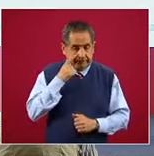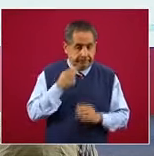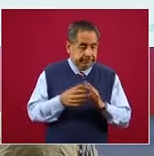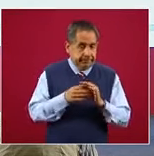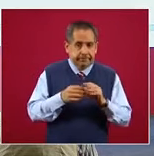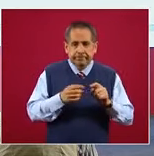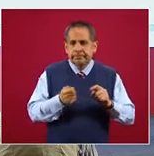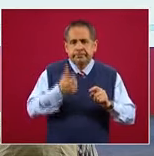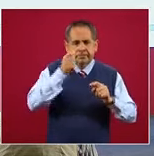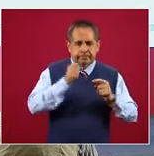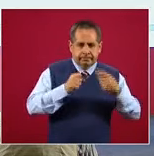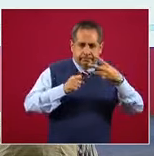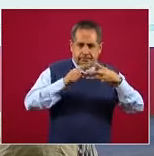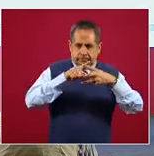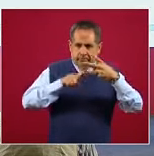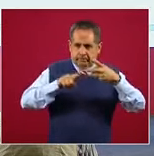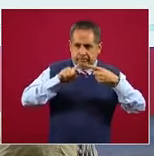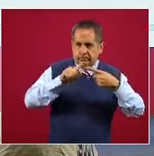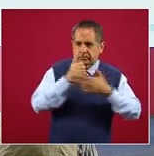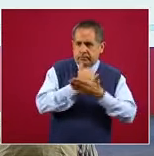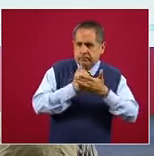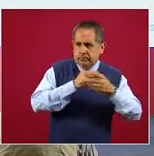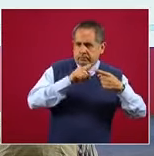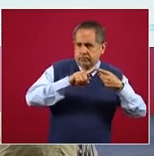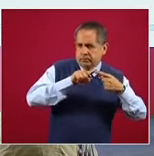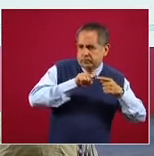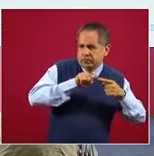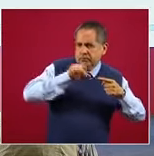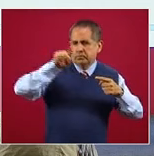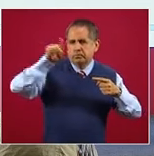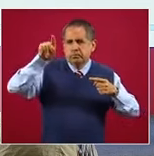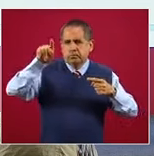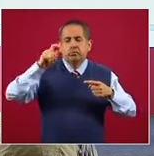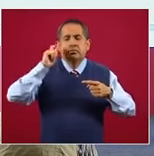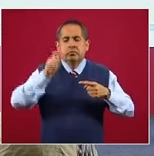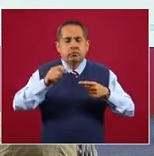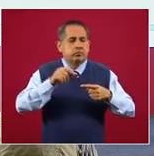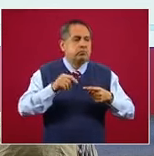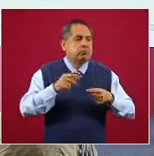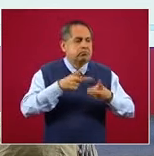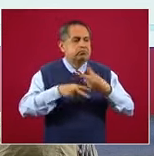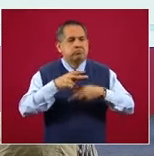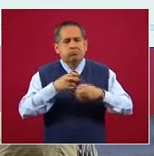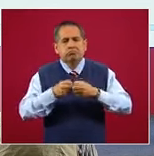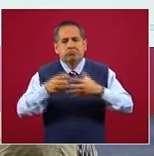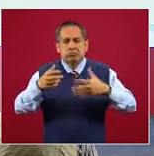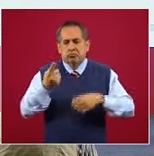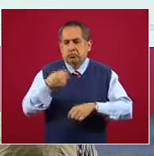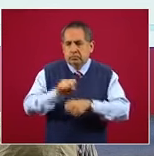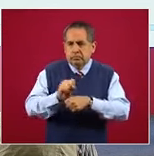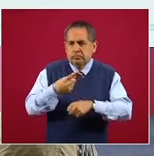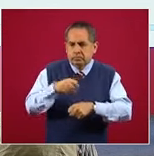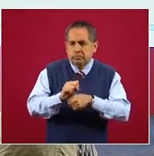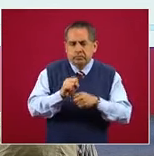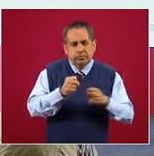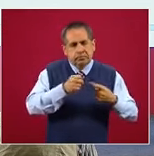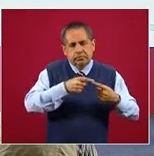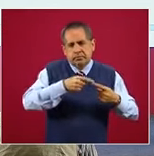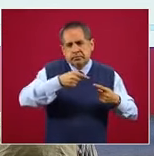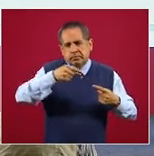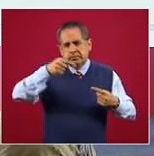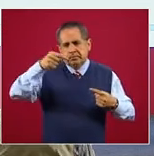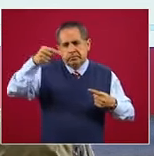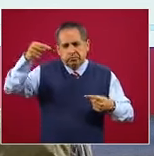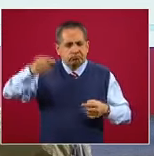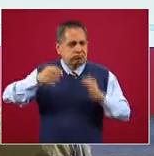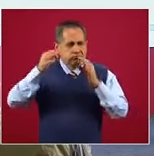la primera curva, que es precisamente la de color azul, es la que nos representa el comportamiento semana por semana de